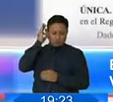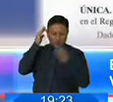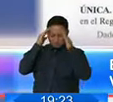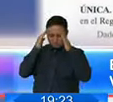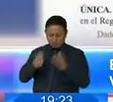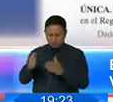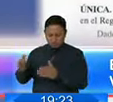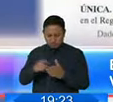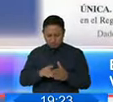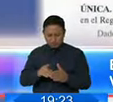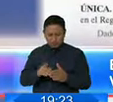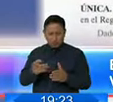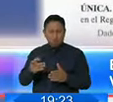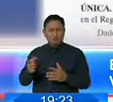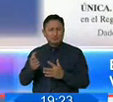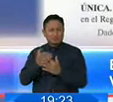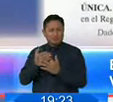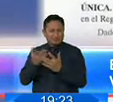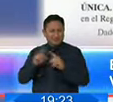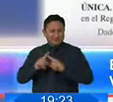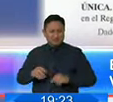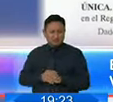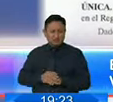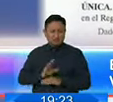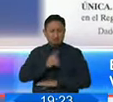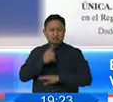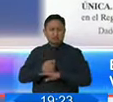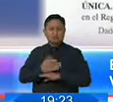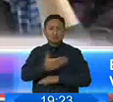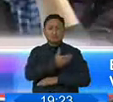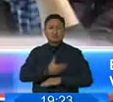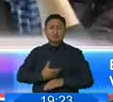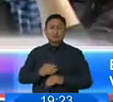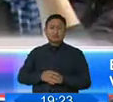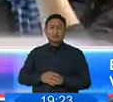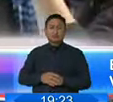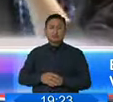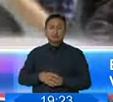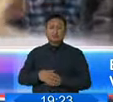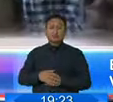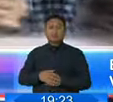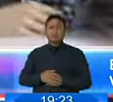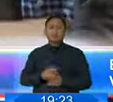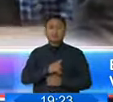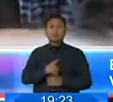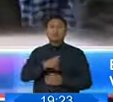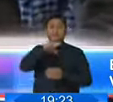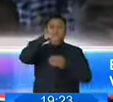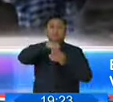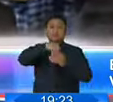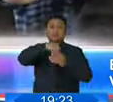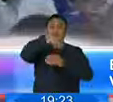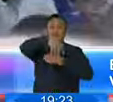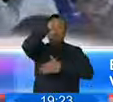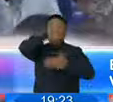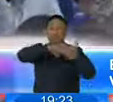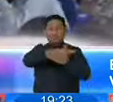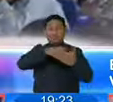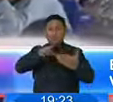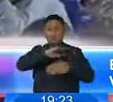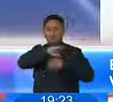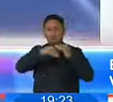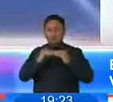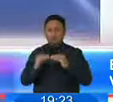son algunos de los contenidos que sugiere el decreto presidencial 397 para que se incluyan en las mallas curriculares en todos los niveles